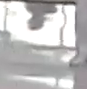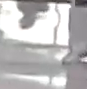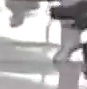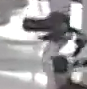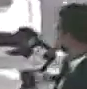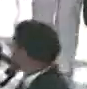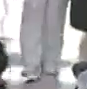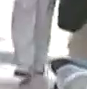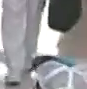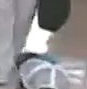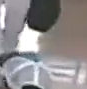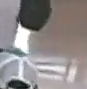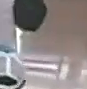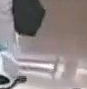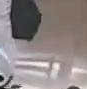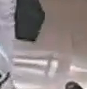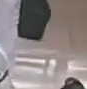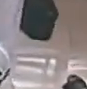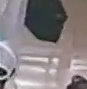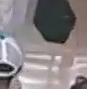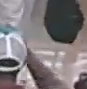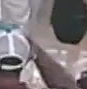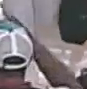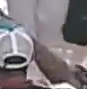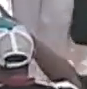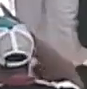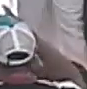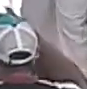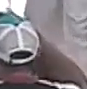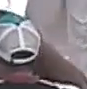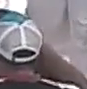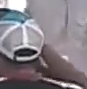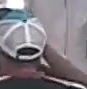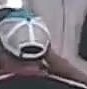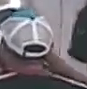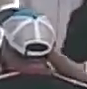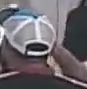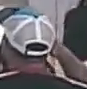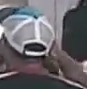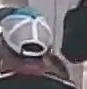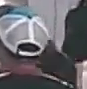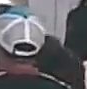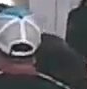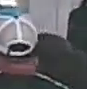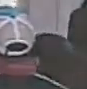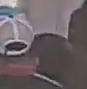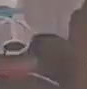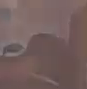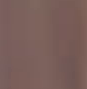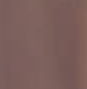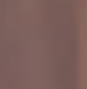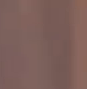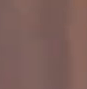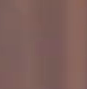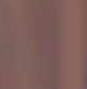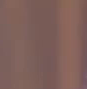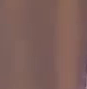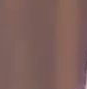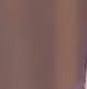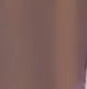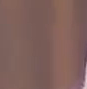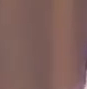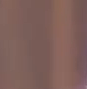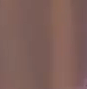Nicolás Maduro Guerra, han sido recibidos por esta actividad cultural, parte de la cultura